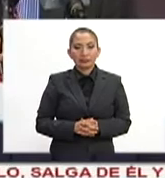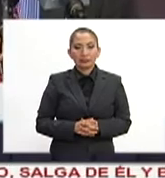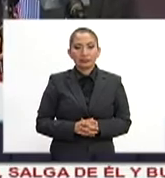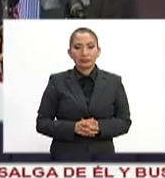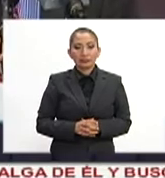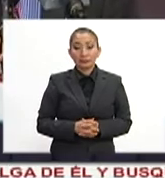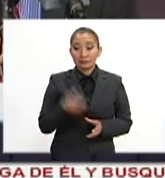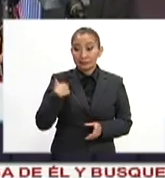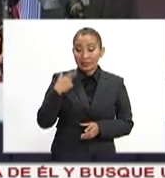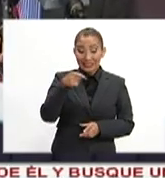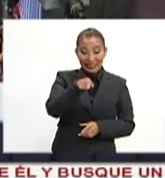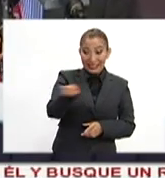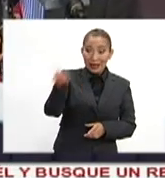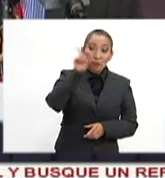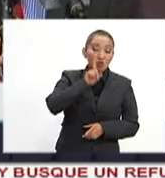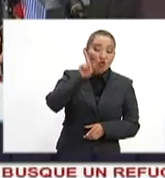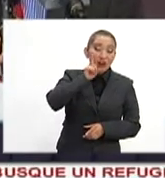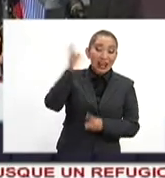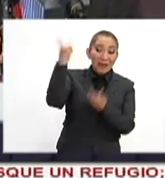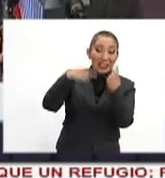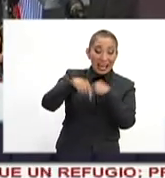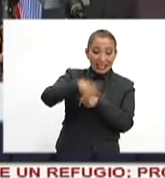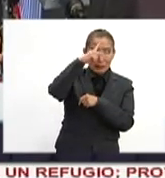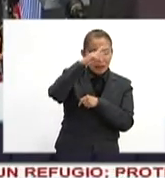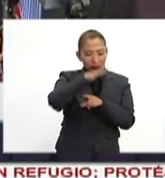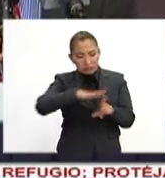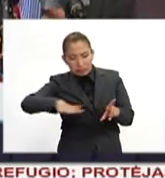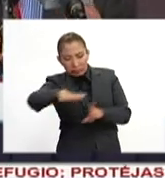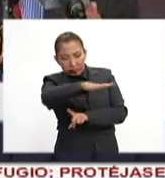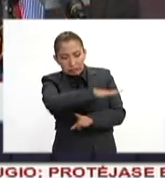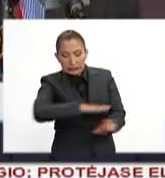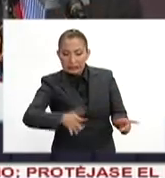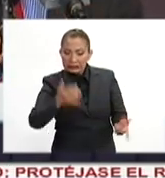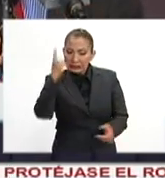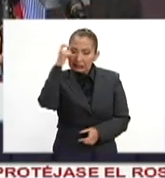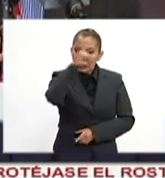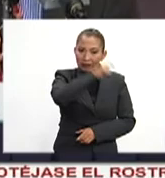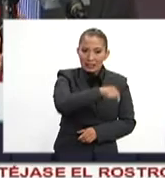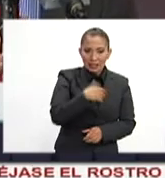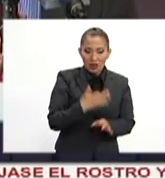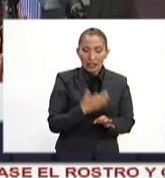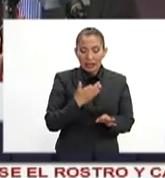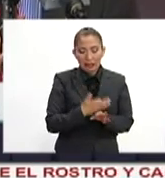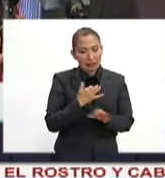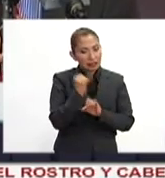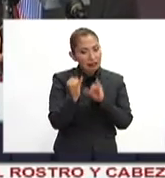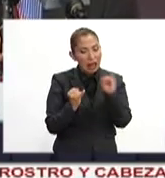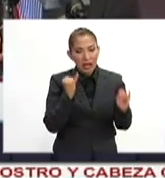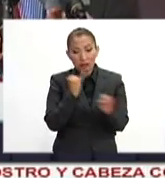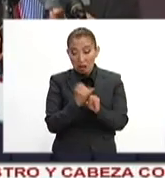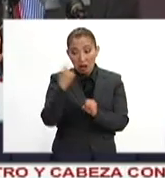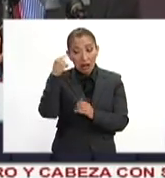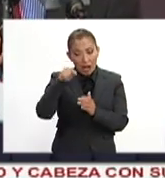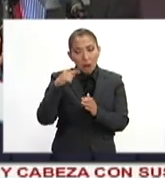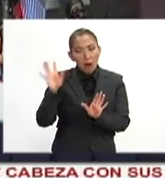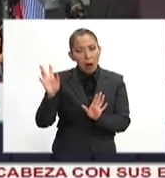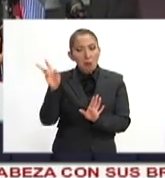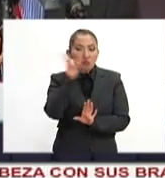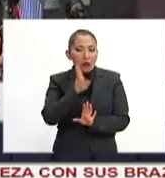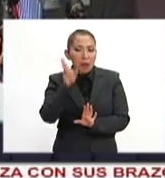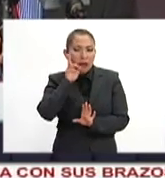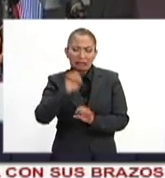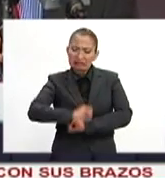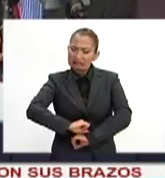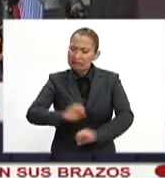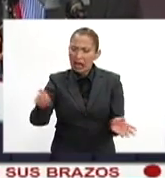El hecho de que venga a México en este entorno, creo, no fácil que estamos viviendo también internacionalmente, creo que es una señal